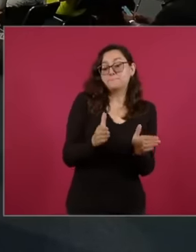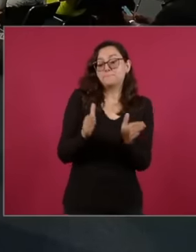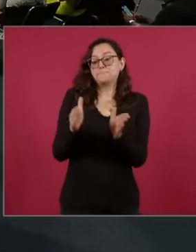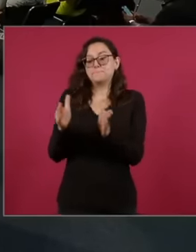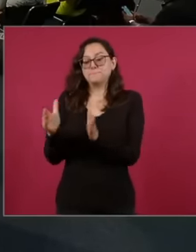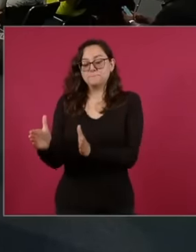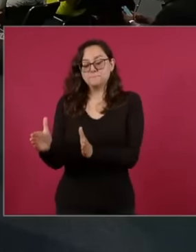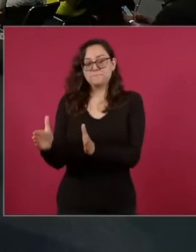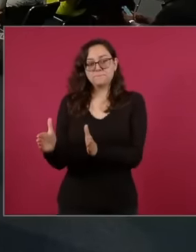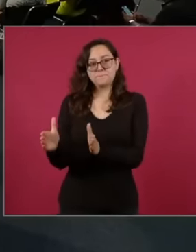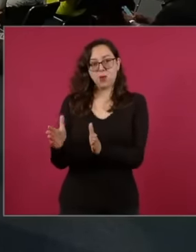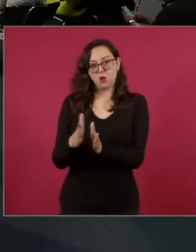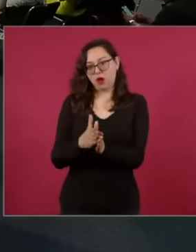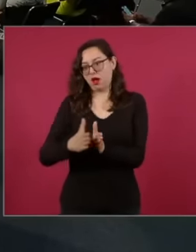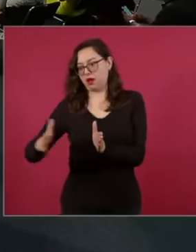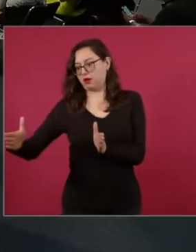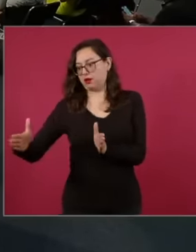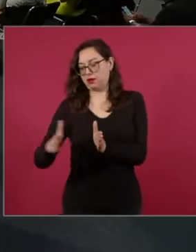les alcanzó